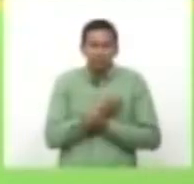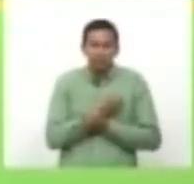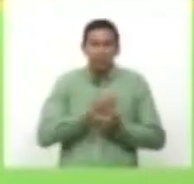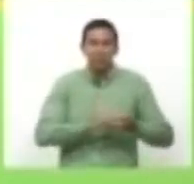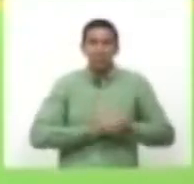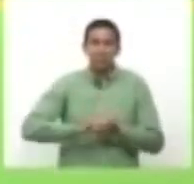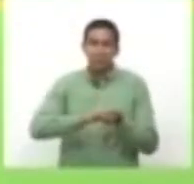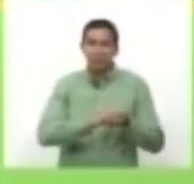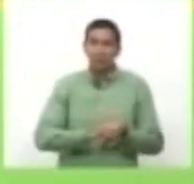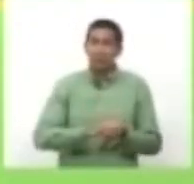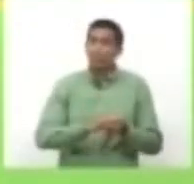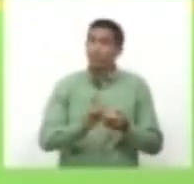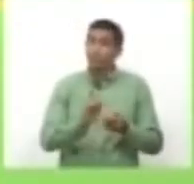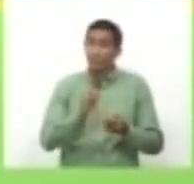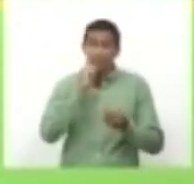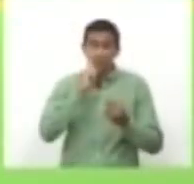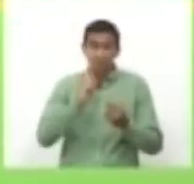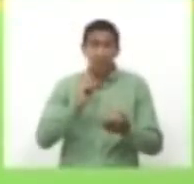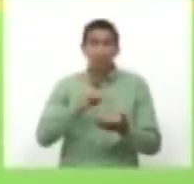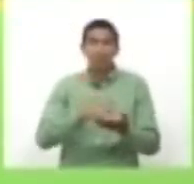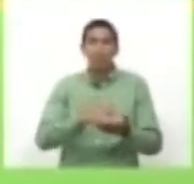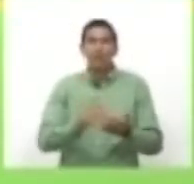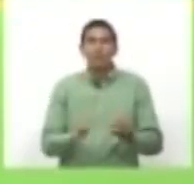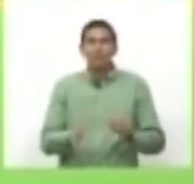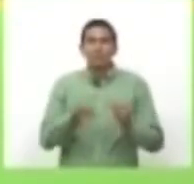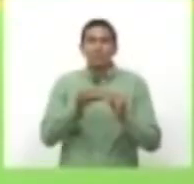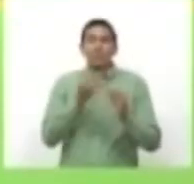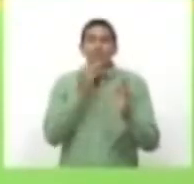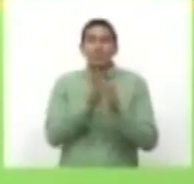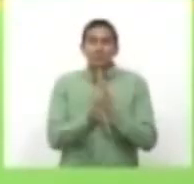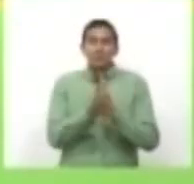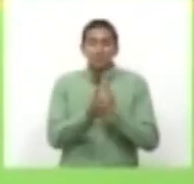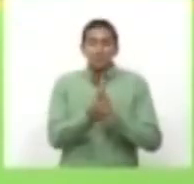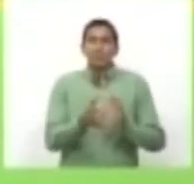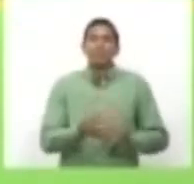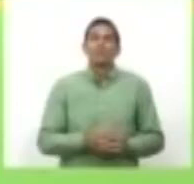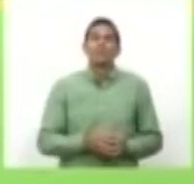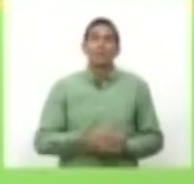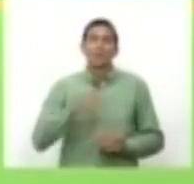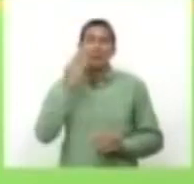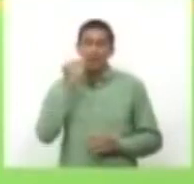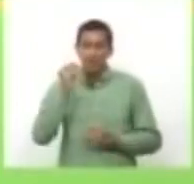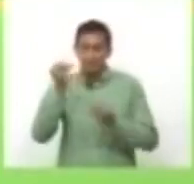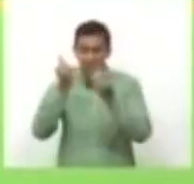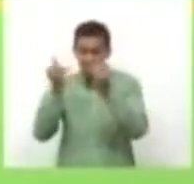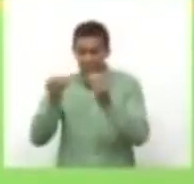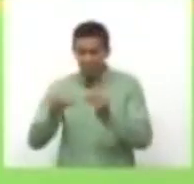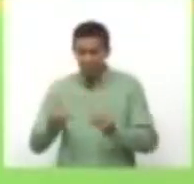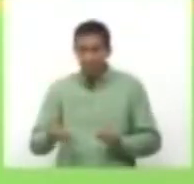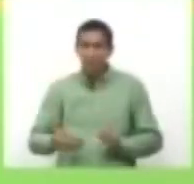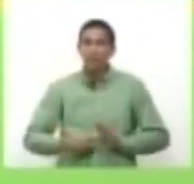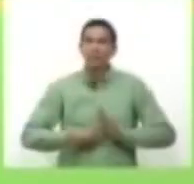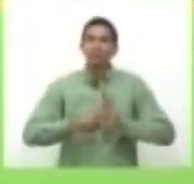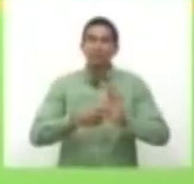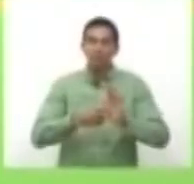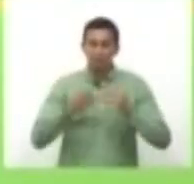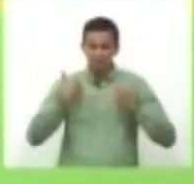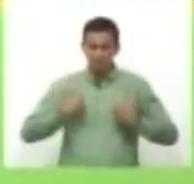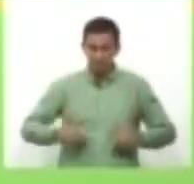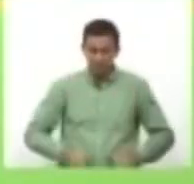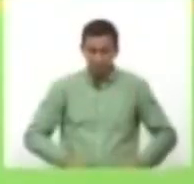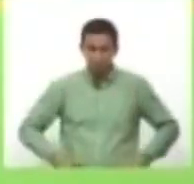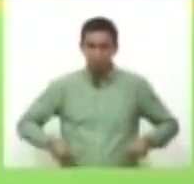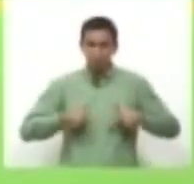pierdan. Seguimos con más noticias del entretenimiento. La diseñadora María Camila Garzón presenta su nueva colección de vestidos de baños